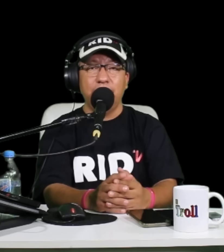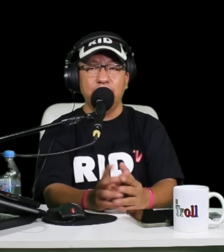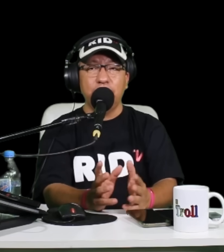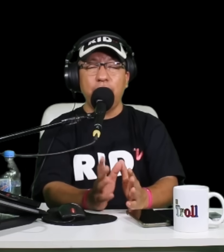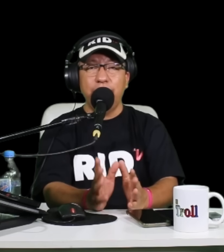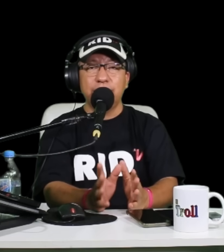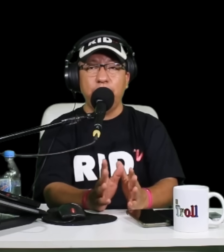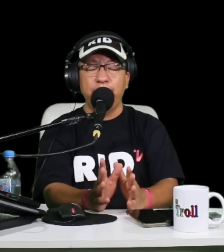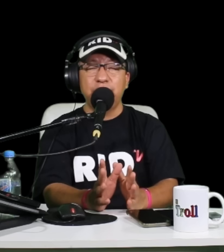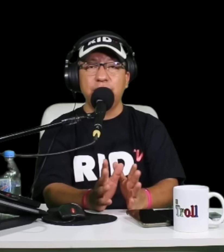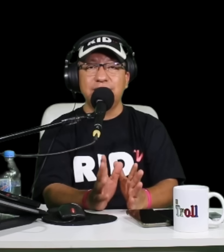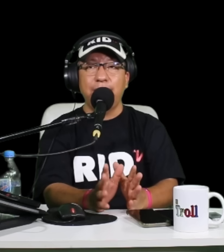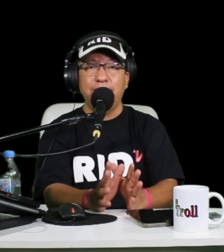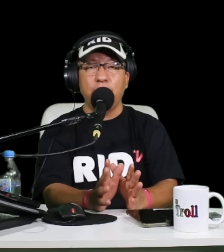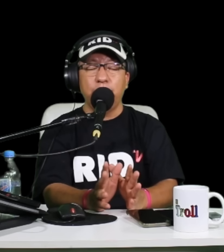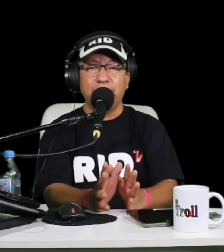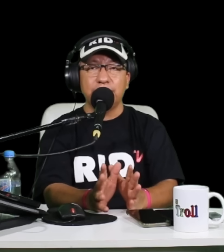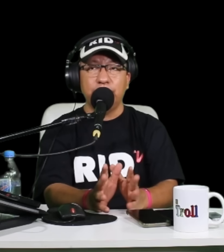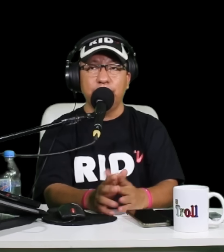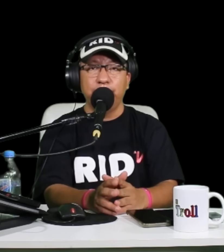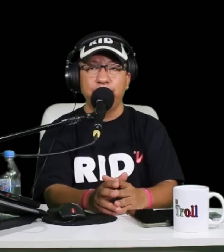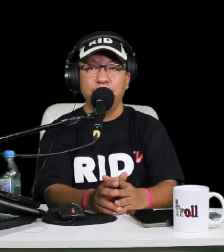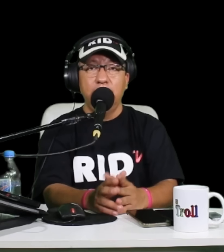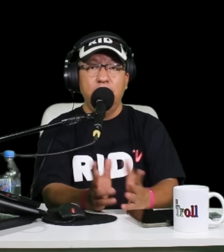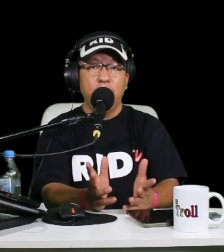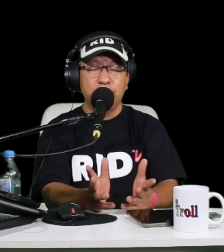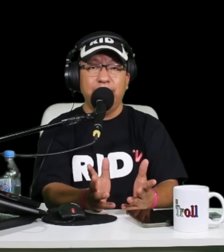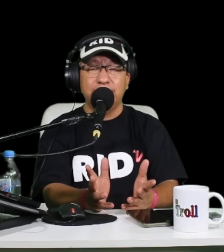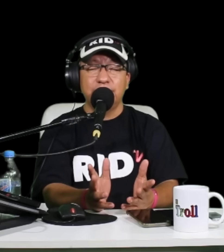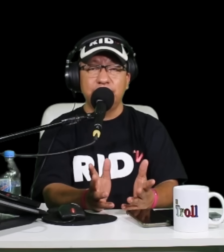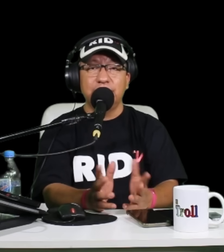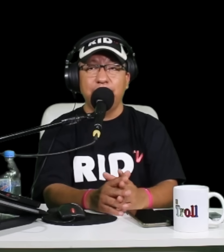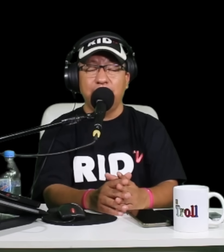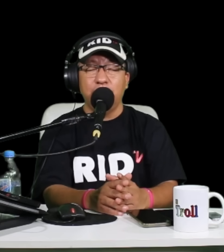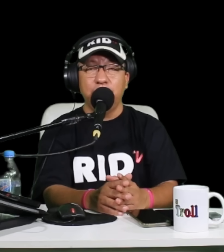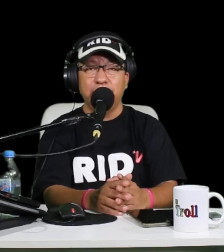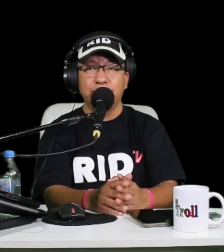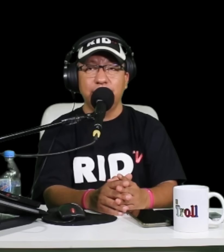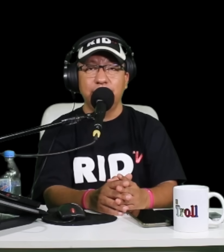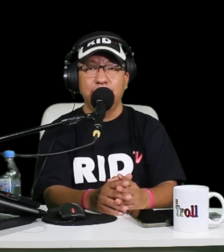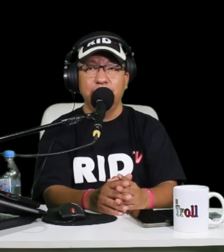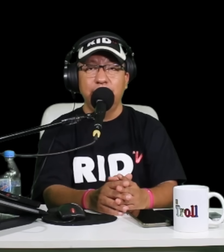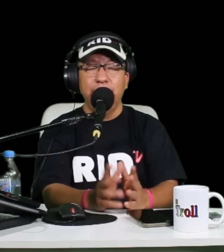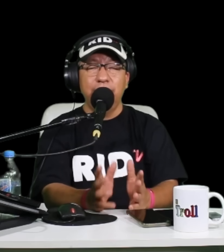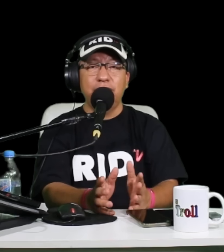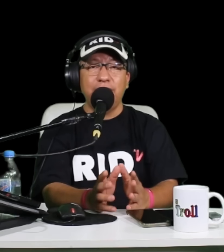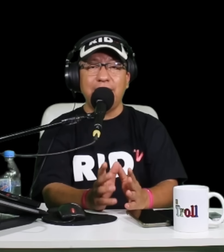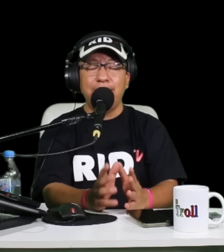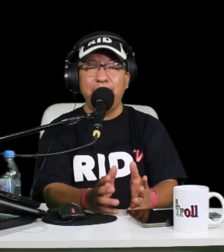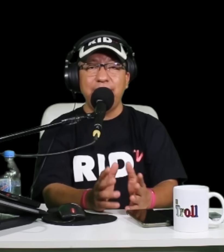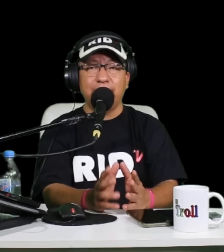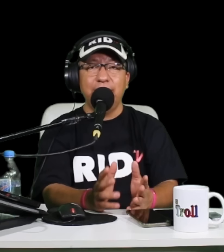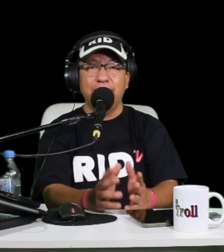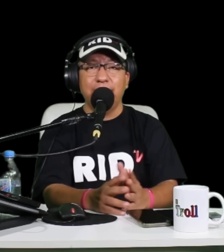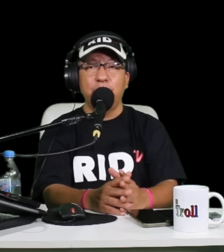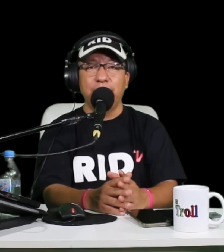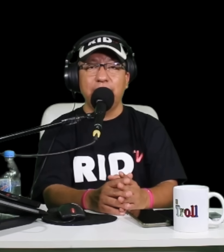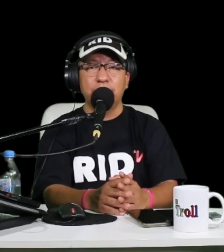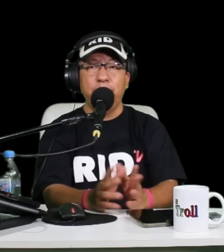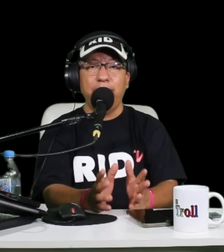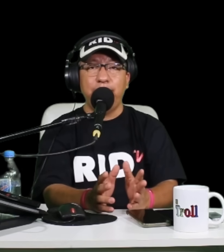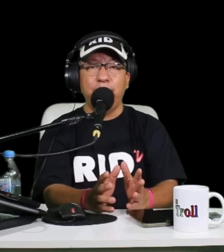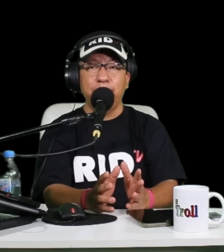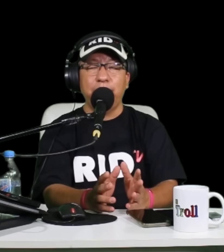electorado todo eso es un esquema de comunicación los debates es un esquema de comunicación y toda campaña requiere de